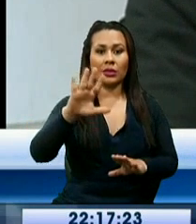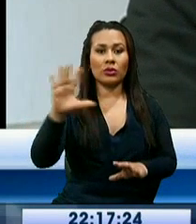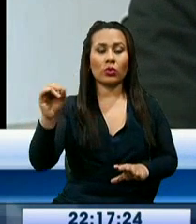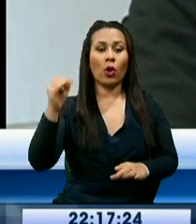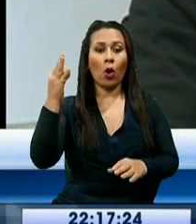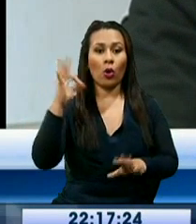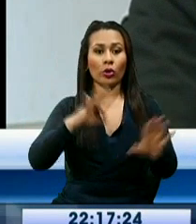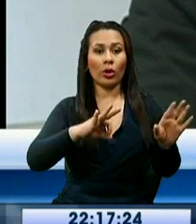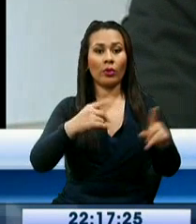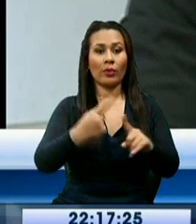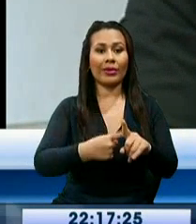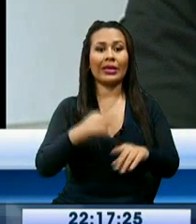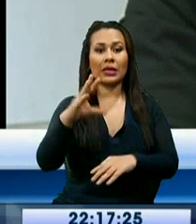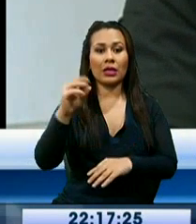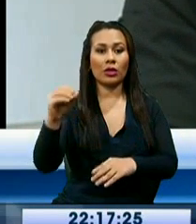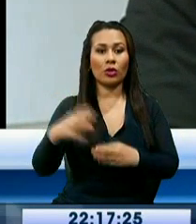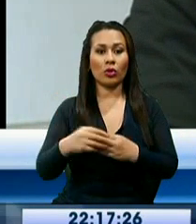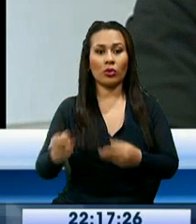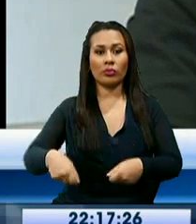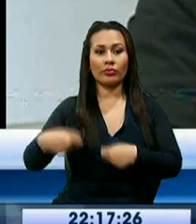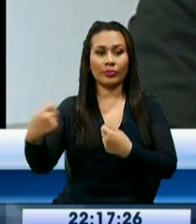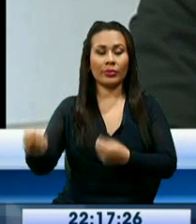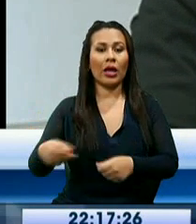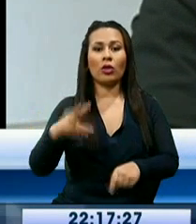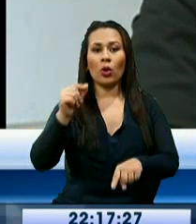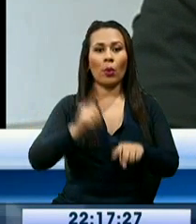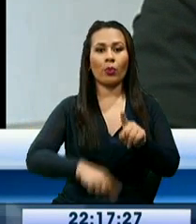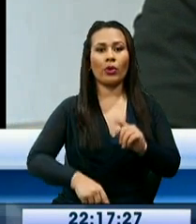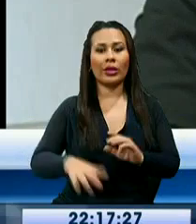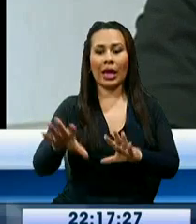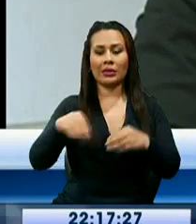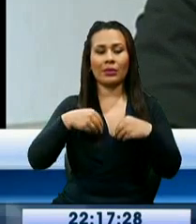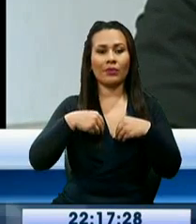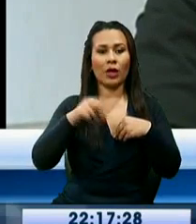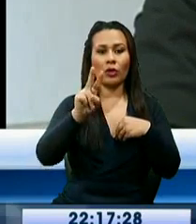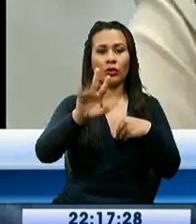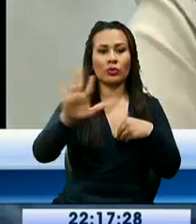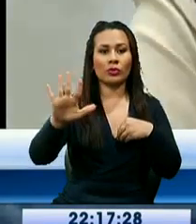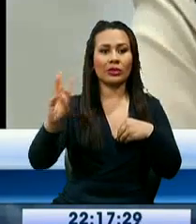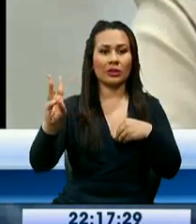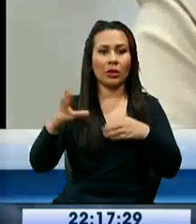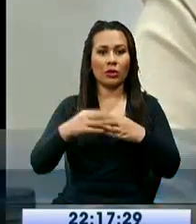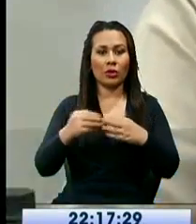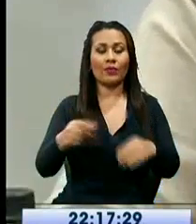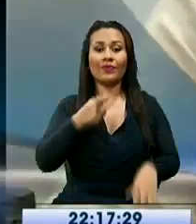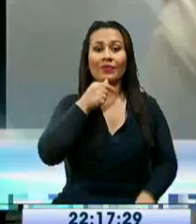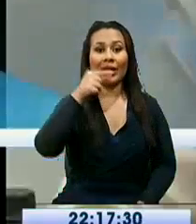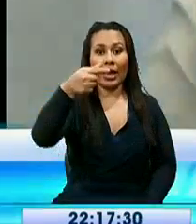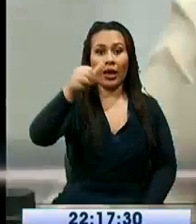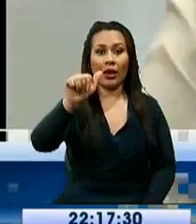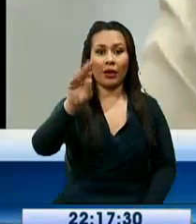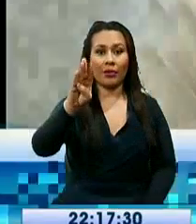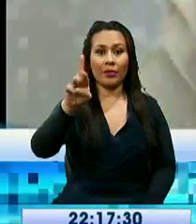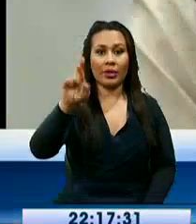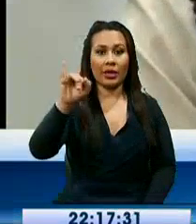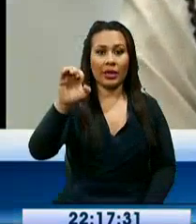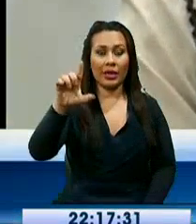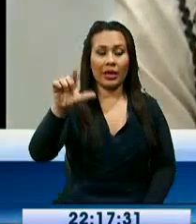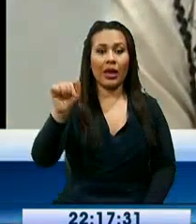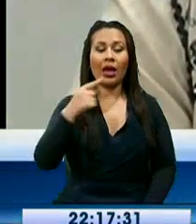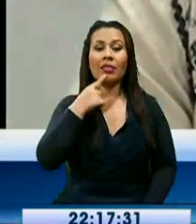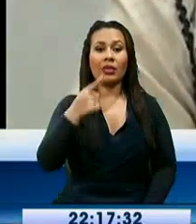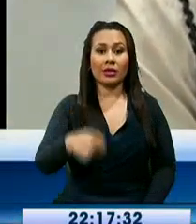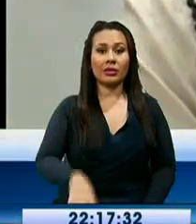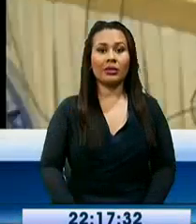$1,000 mensuales, que fue su promedio que ganaba en los últimos 12 meses, al mes número 4 va a recibir $700 por concepto